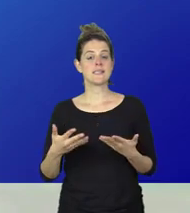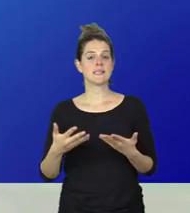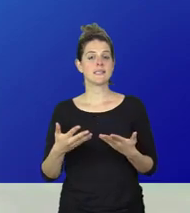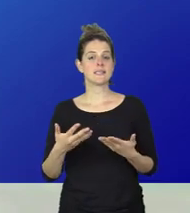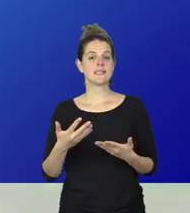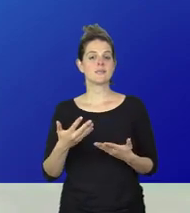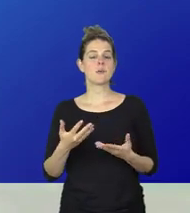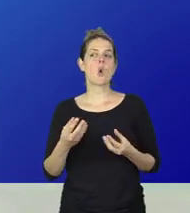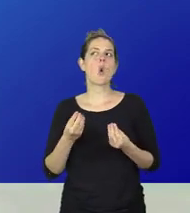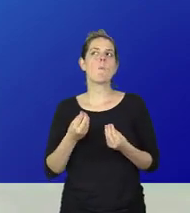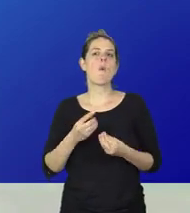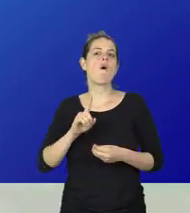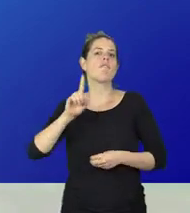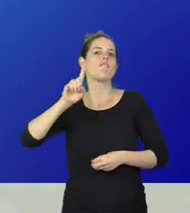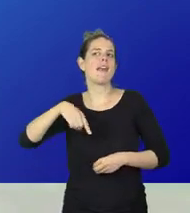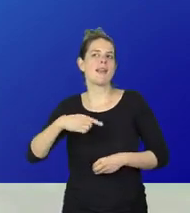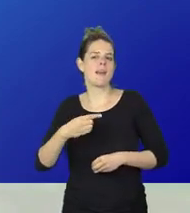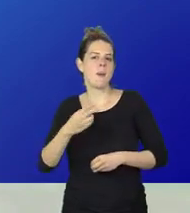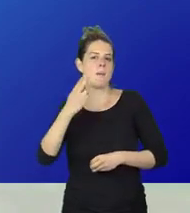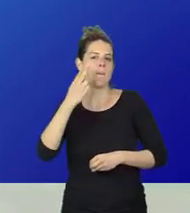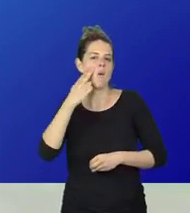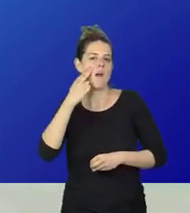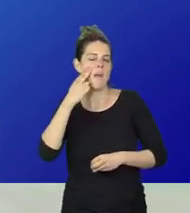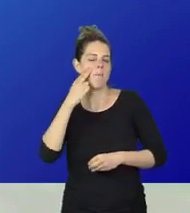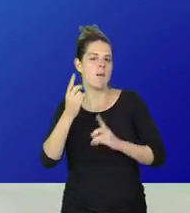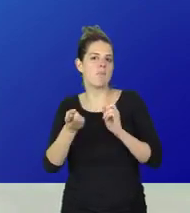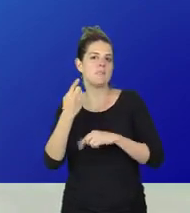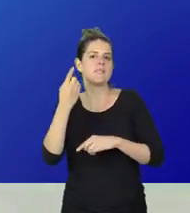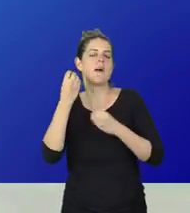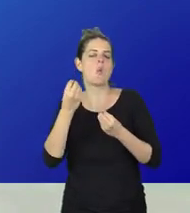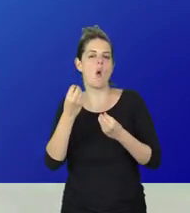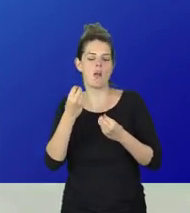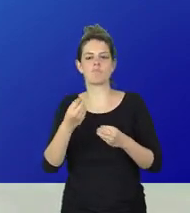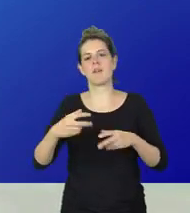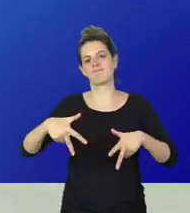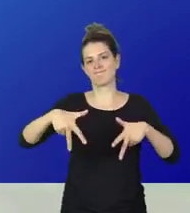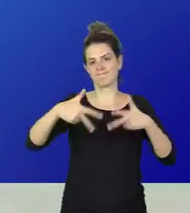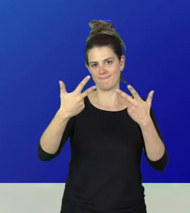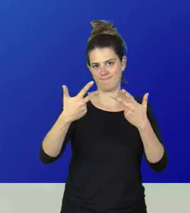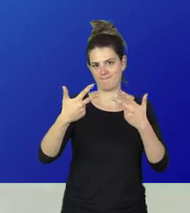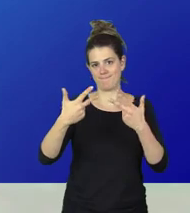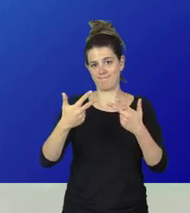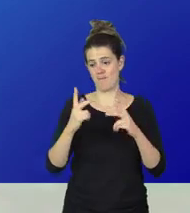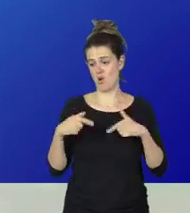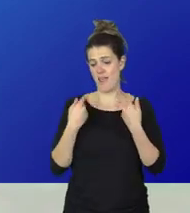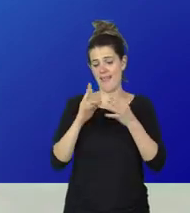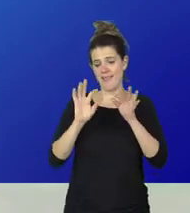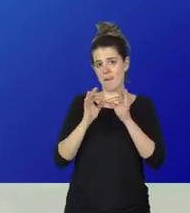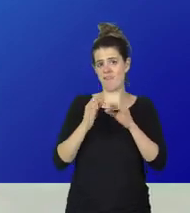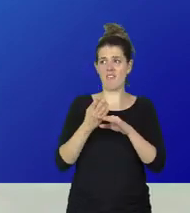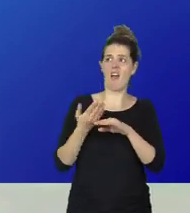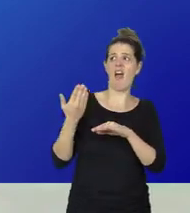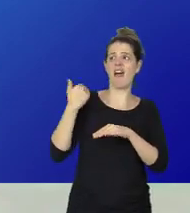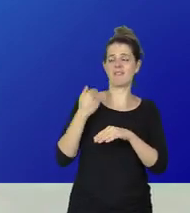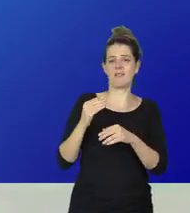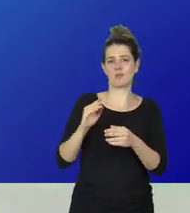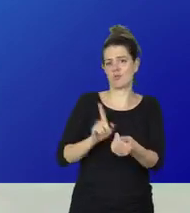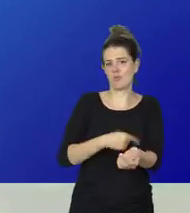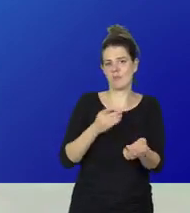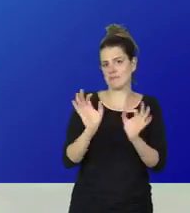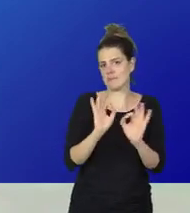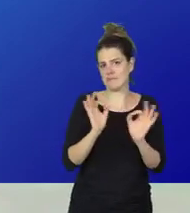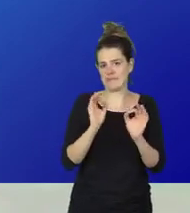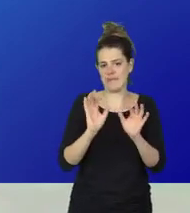La situación concreta que generó la gran dificultad era la instancia virtual. Nosotras como intérpretes no estábamos acostumbradas a